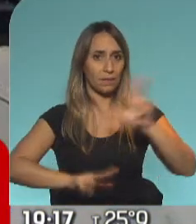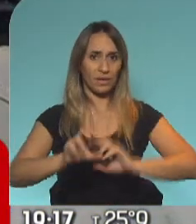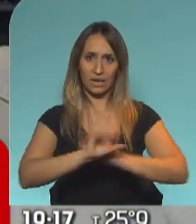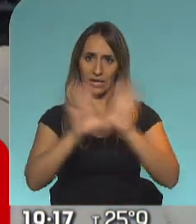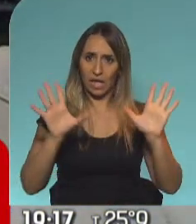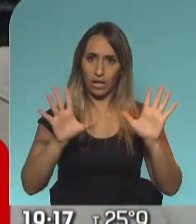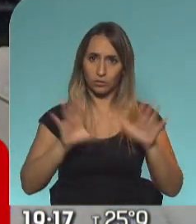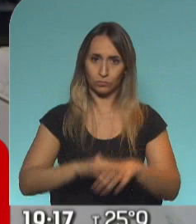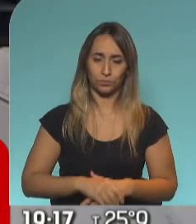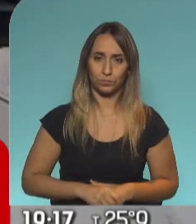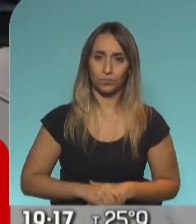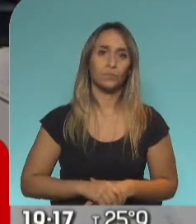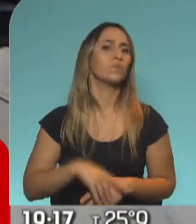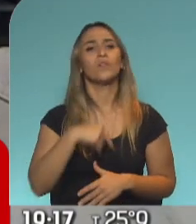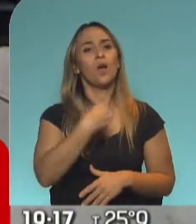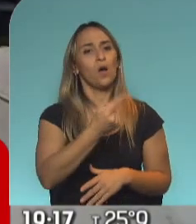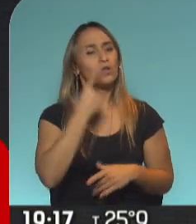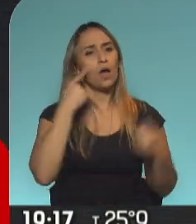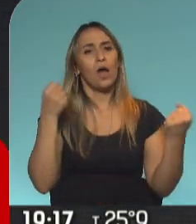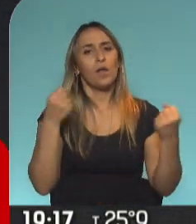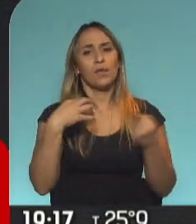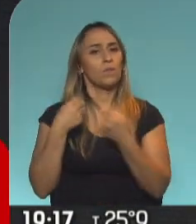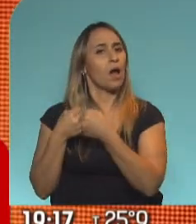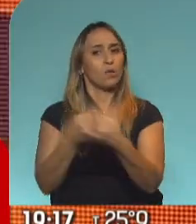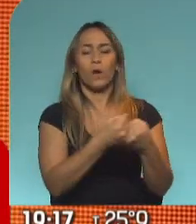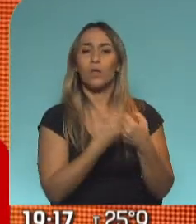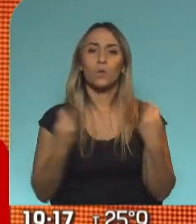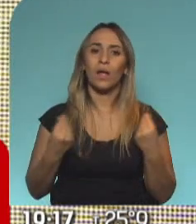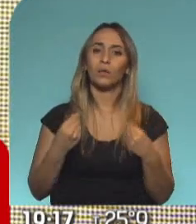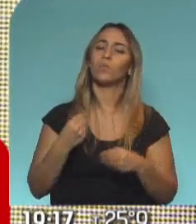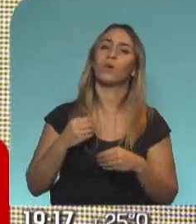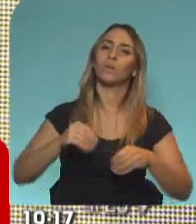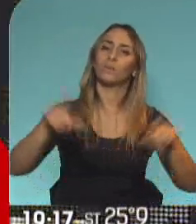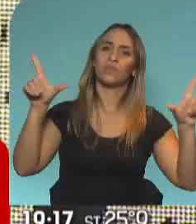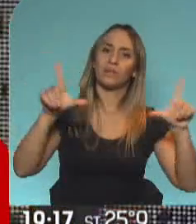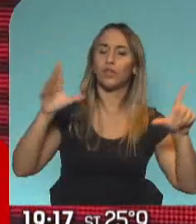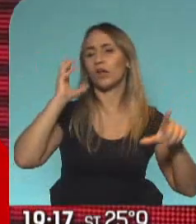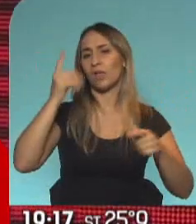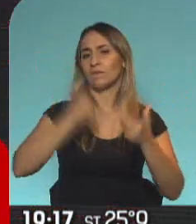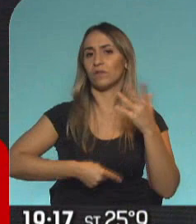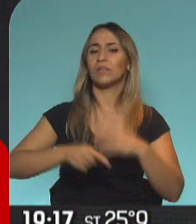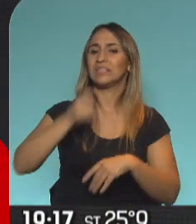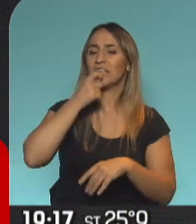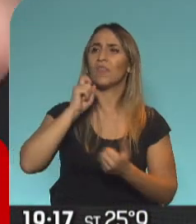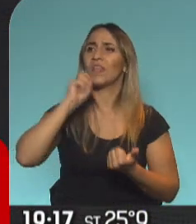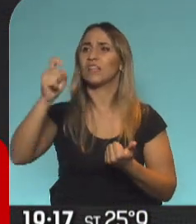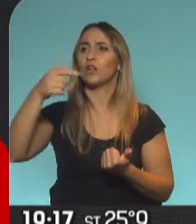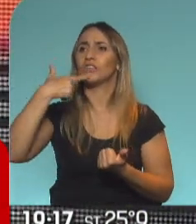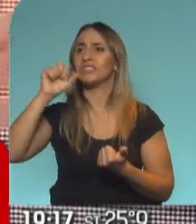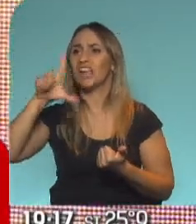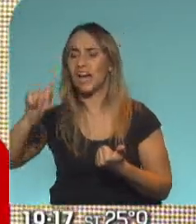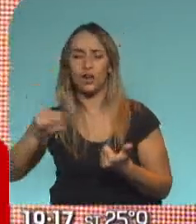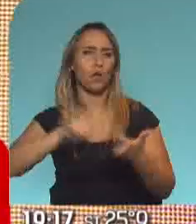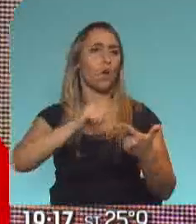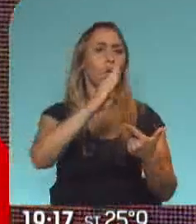Otro acuerdo que deberíamos tener es no condenar a través de los medios de comunicación y que los delitos los cometa Beatriz Sarlo, Marcelo Bonelli o